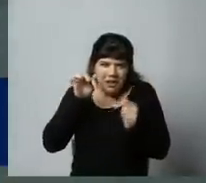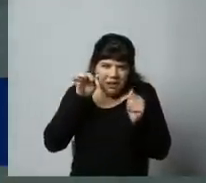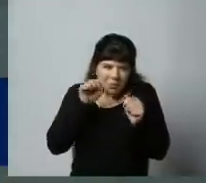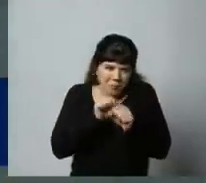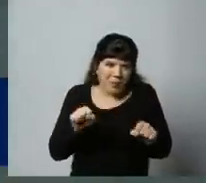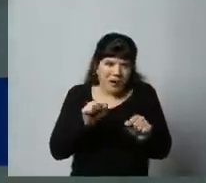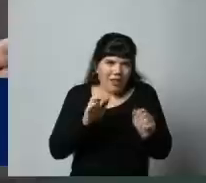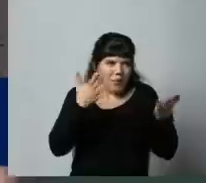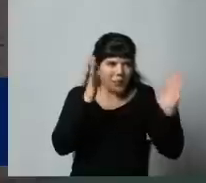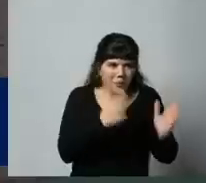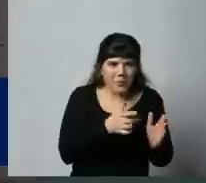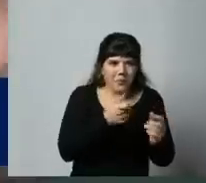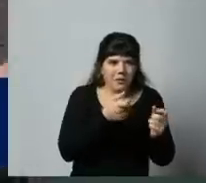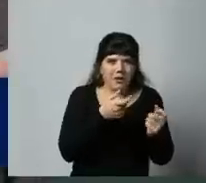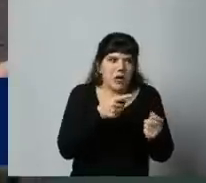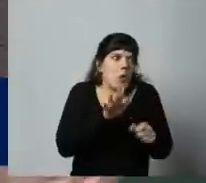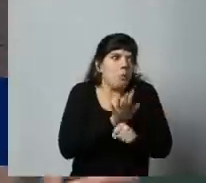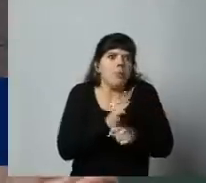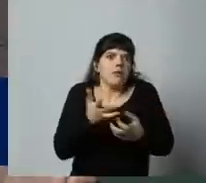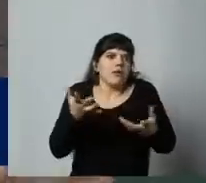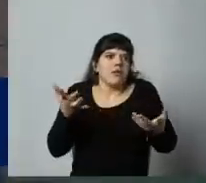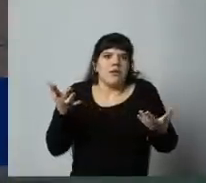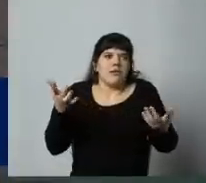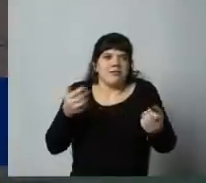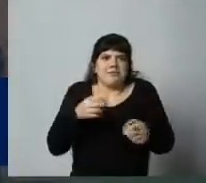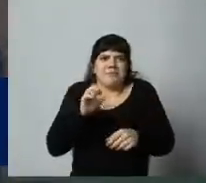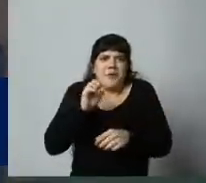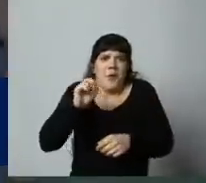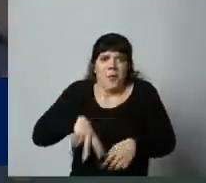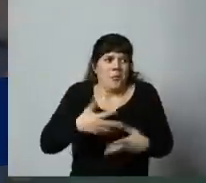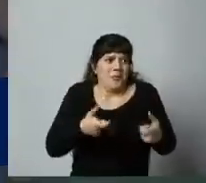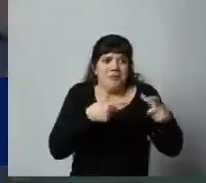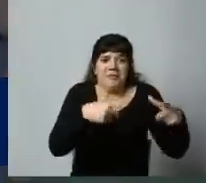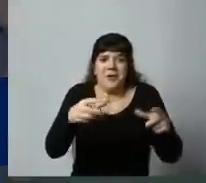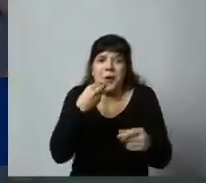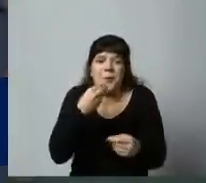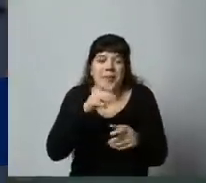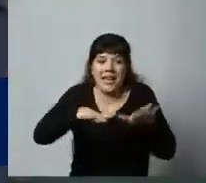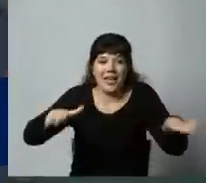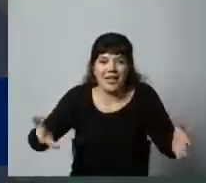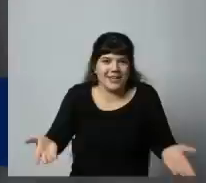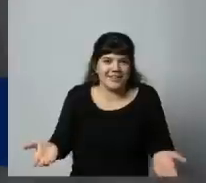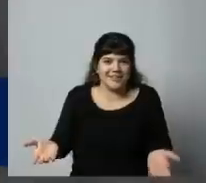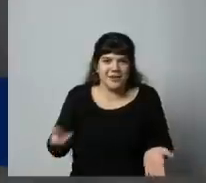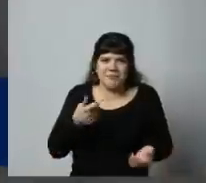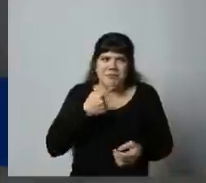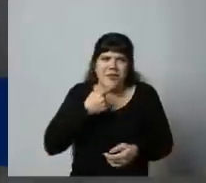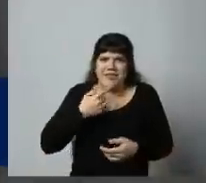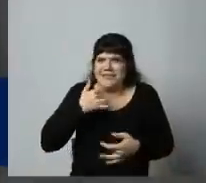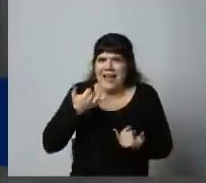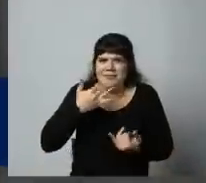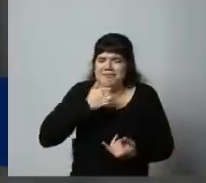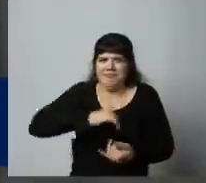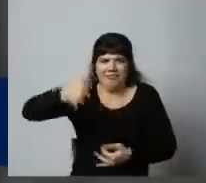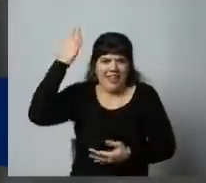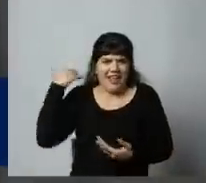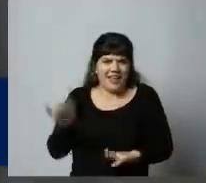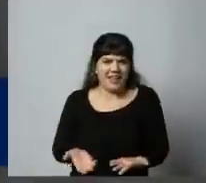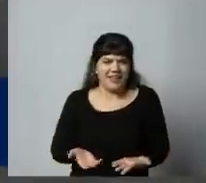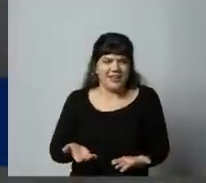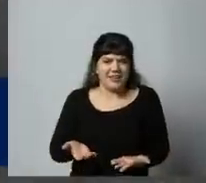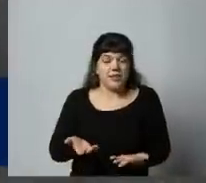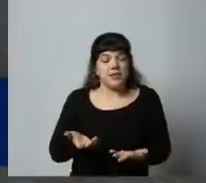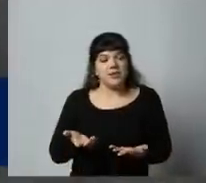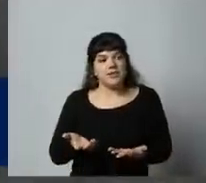ahí pensé que eso era como algo de consenso social una política yo creo que se está generando un